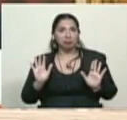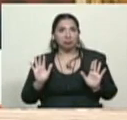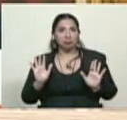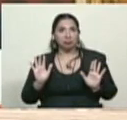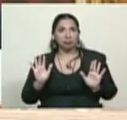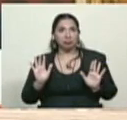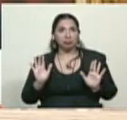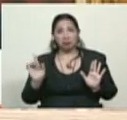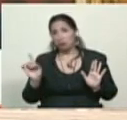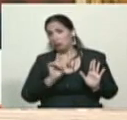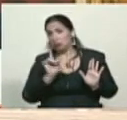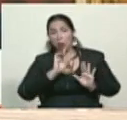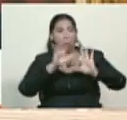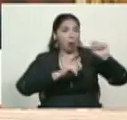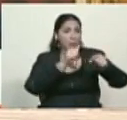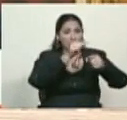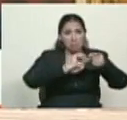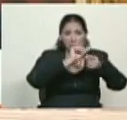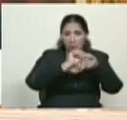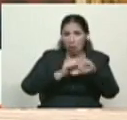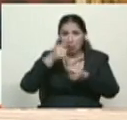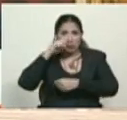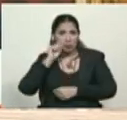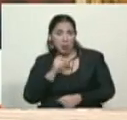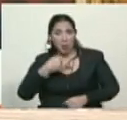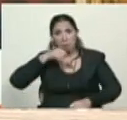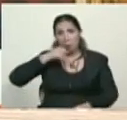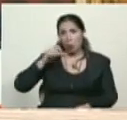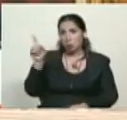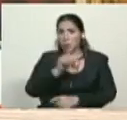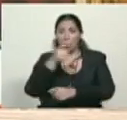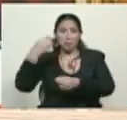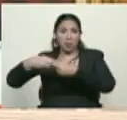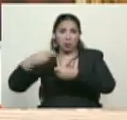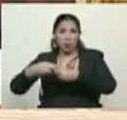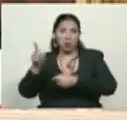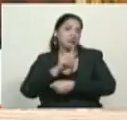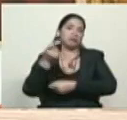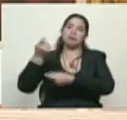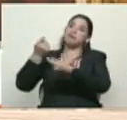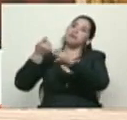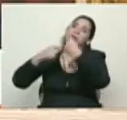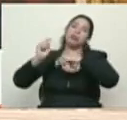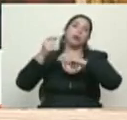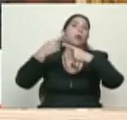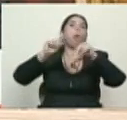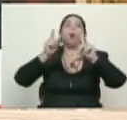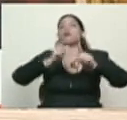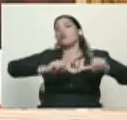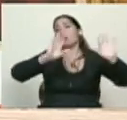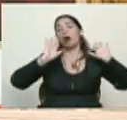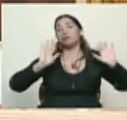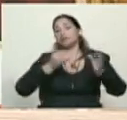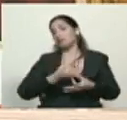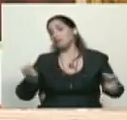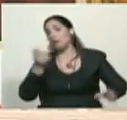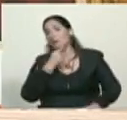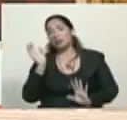Si no nos compran papas, ni cebollas, ni pollos, ni petróleo, los venderemos en otro lado. Sencillo como